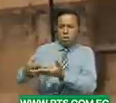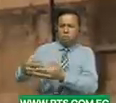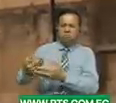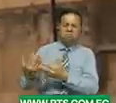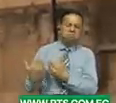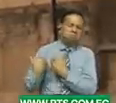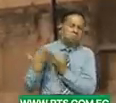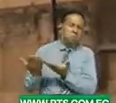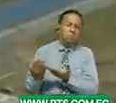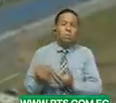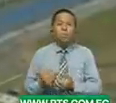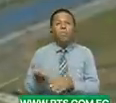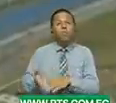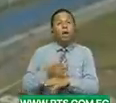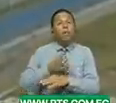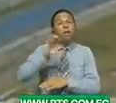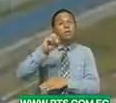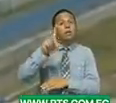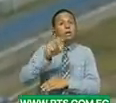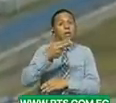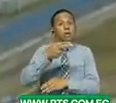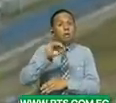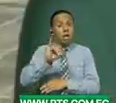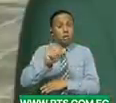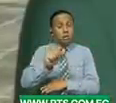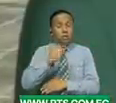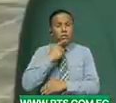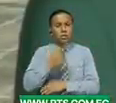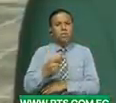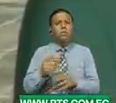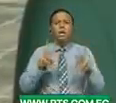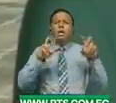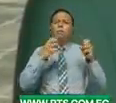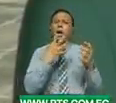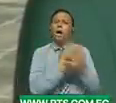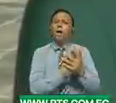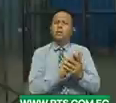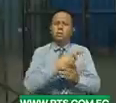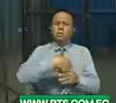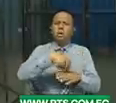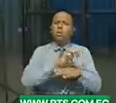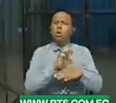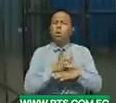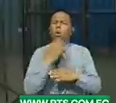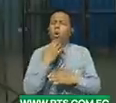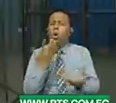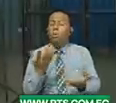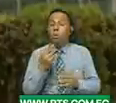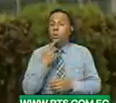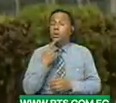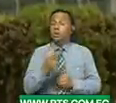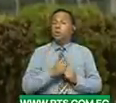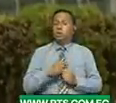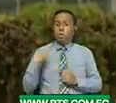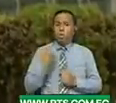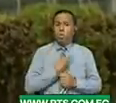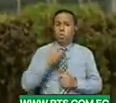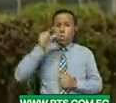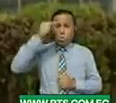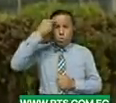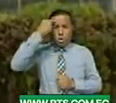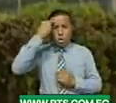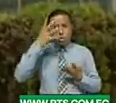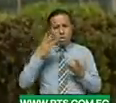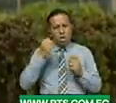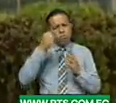la CIDH en torno a la crisis carcelaria, Guillermo Lasso enfatizó que su gobierno está trabajando para